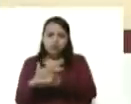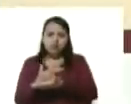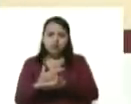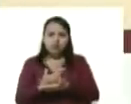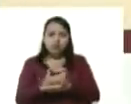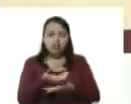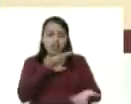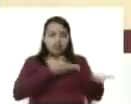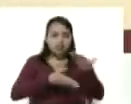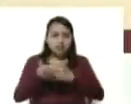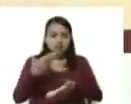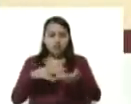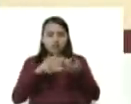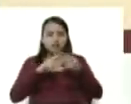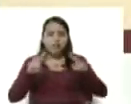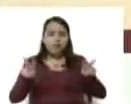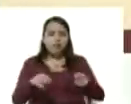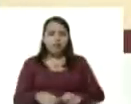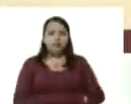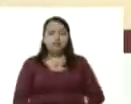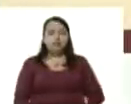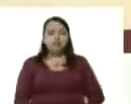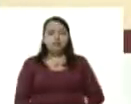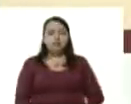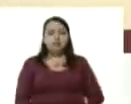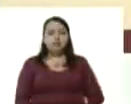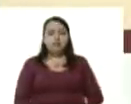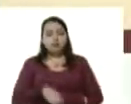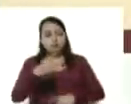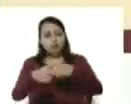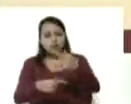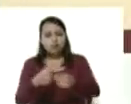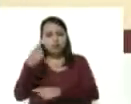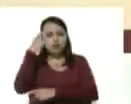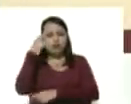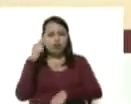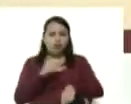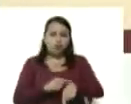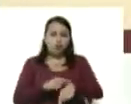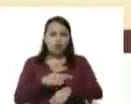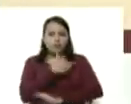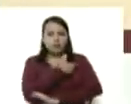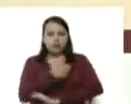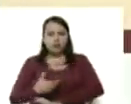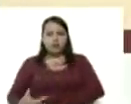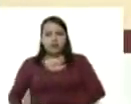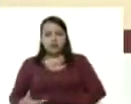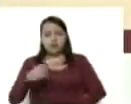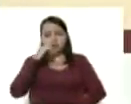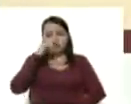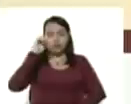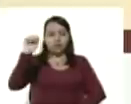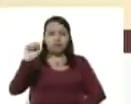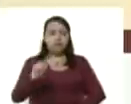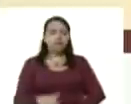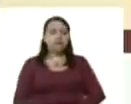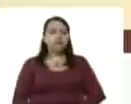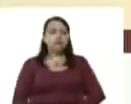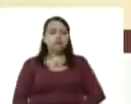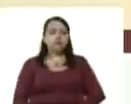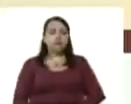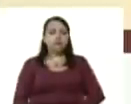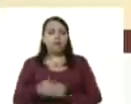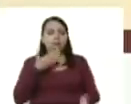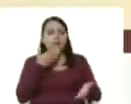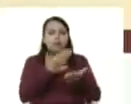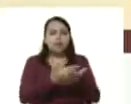diplomacia bolivariana de paz. En los próximos días y horas, el presidente de la República nos ha pedido